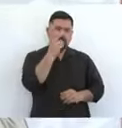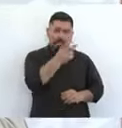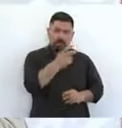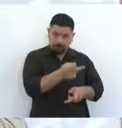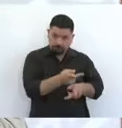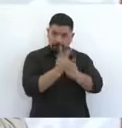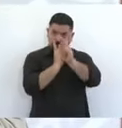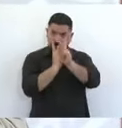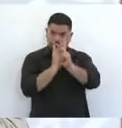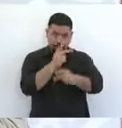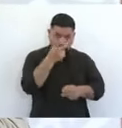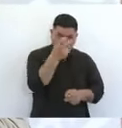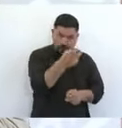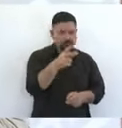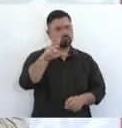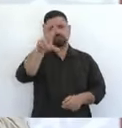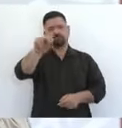crédito,